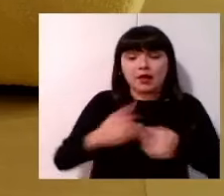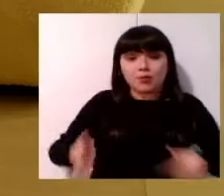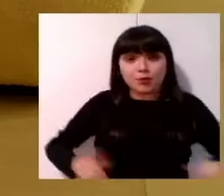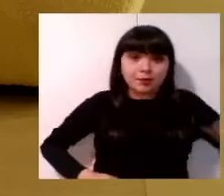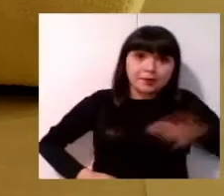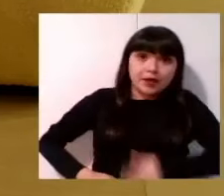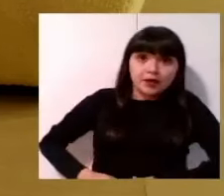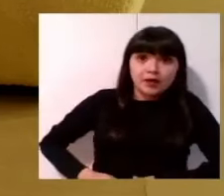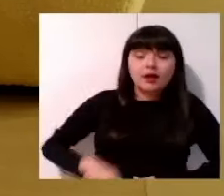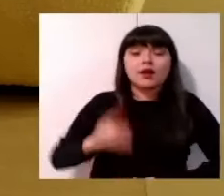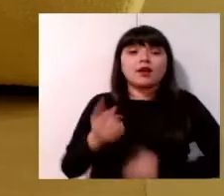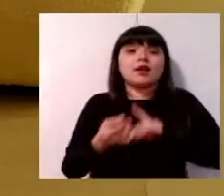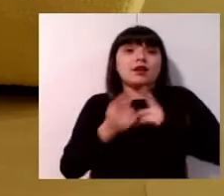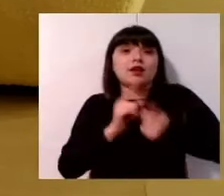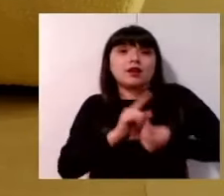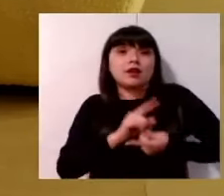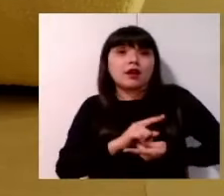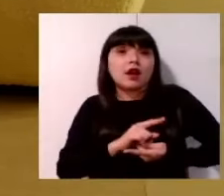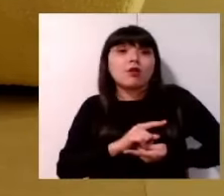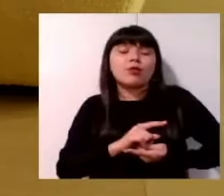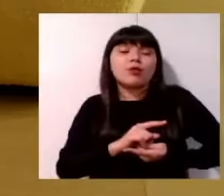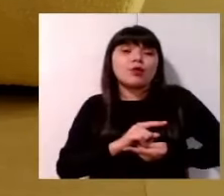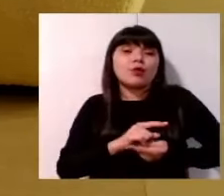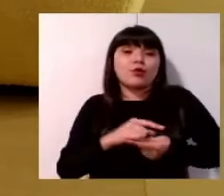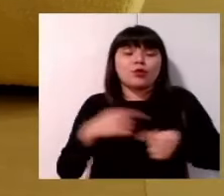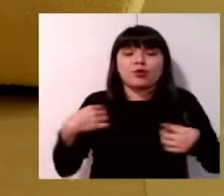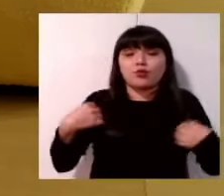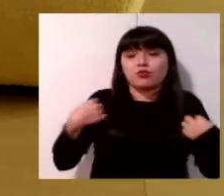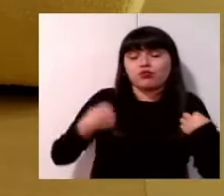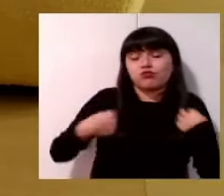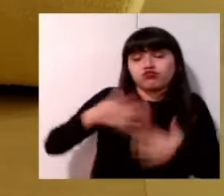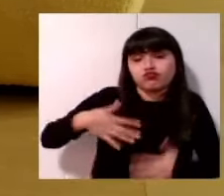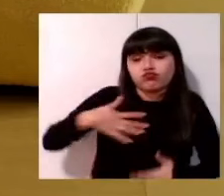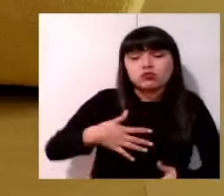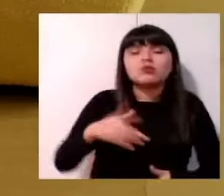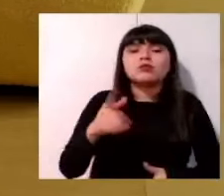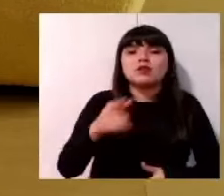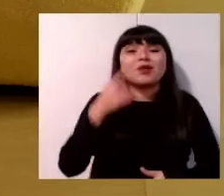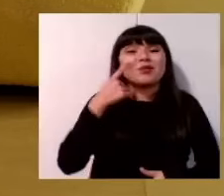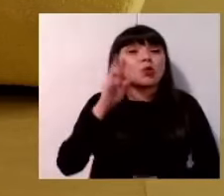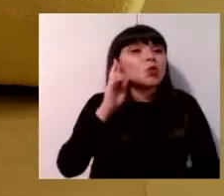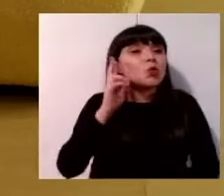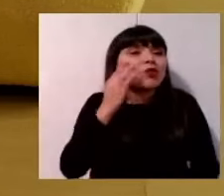el relajo. Pero el ruido blanco en sí, como te digo, un ruido que no tiene como mucha...